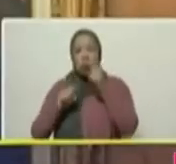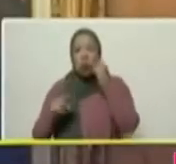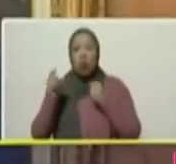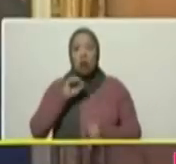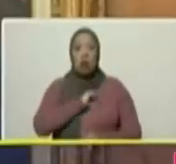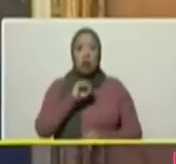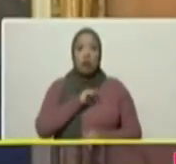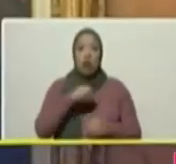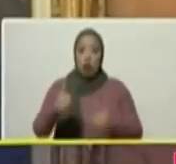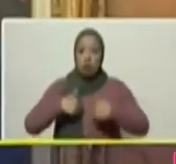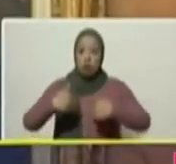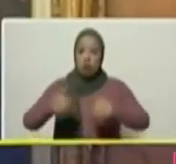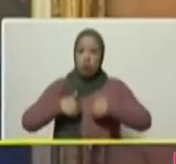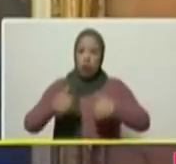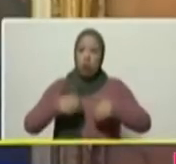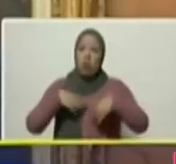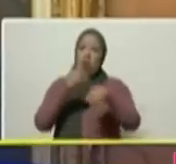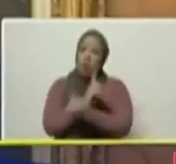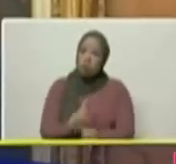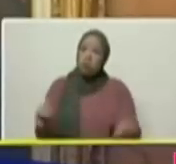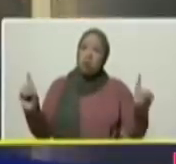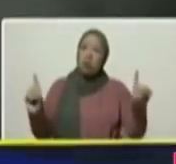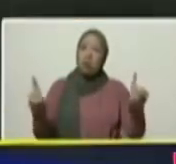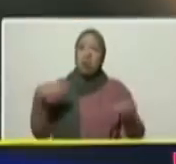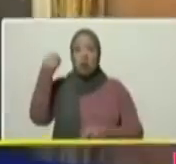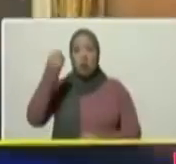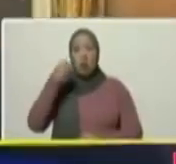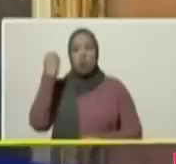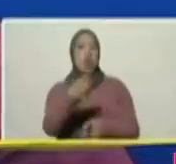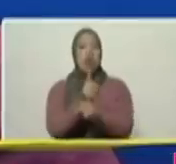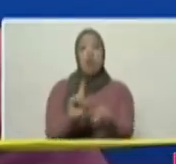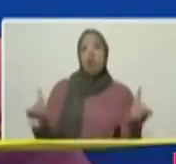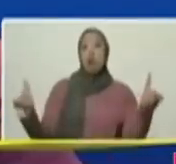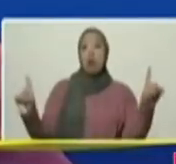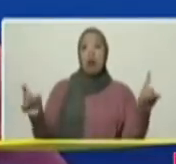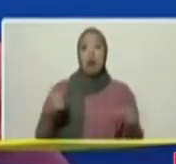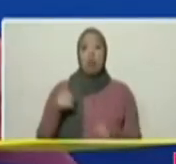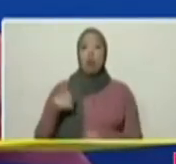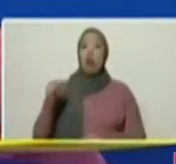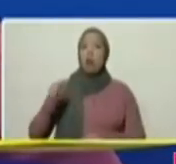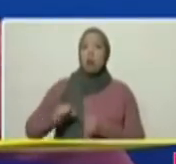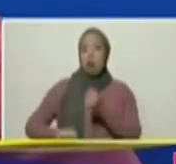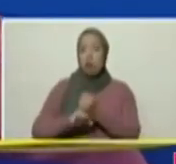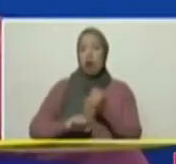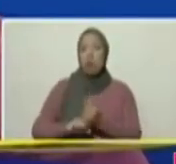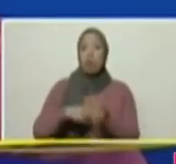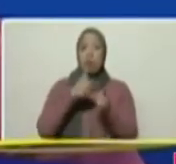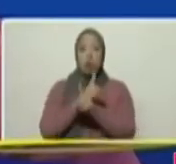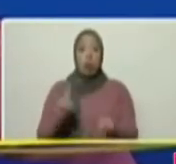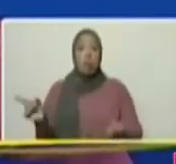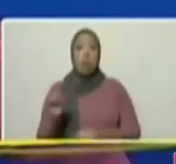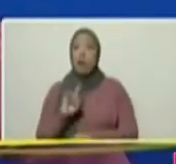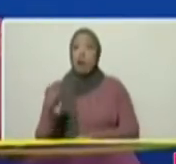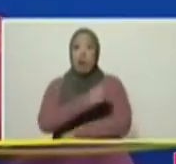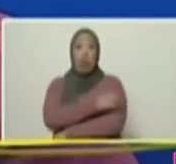siento algo de vergüenza por la postura que tuvo nuestro país en esa oportunidad, en el gobierno de Ricardo Lagos Escobar,